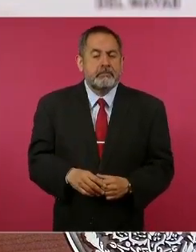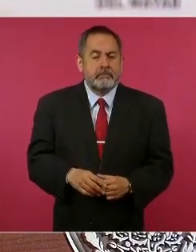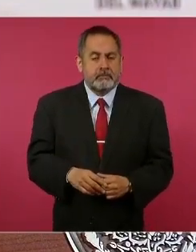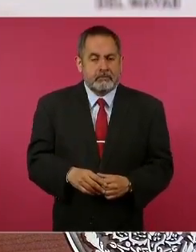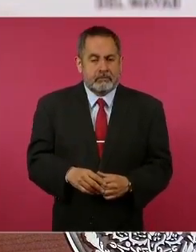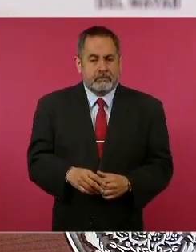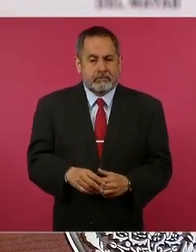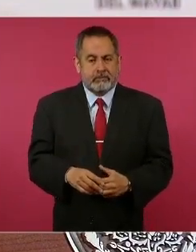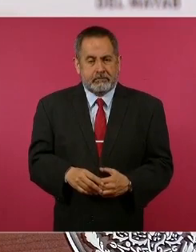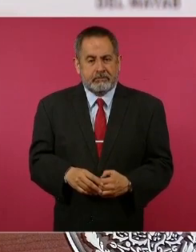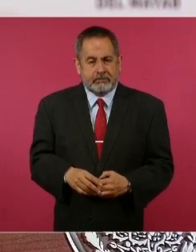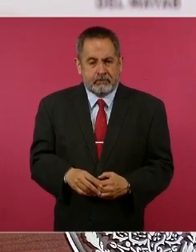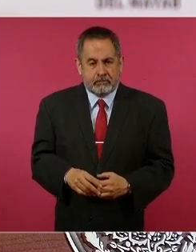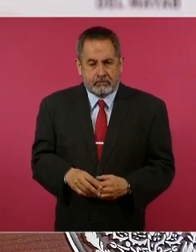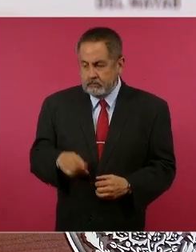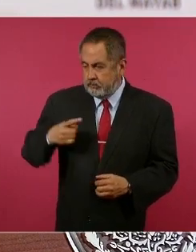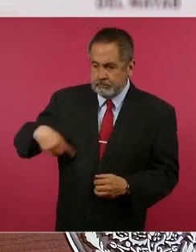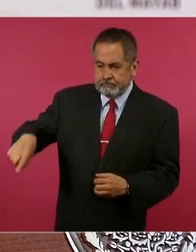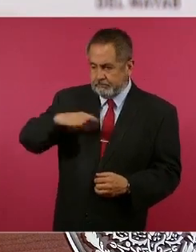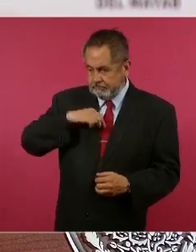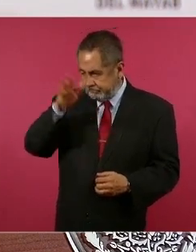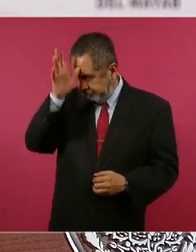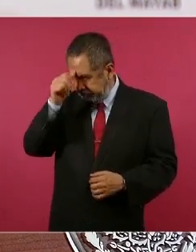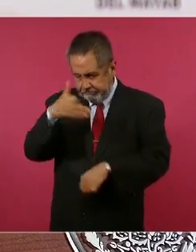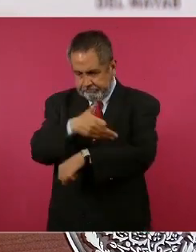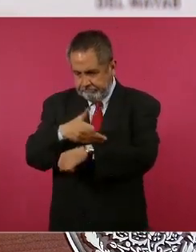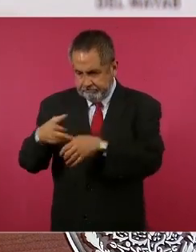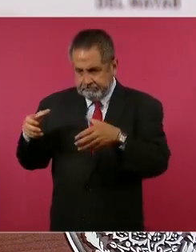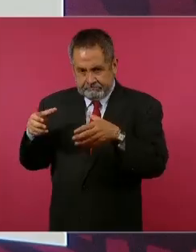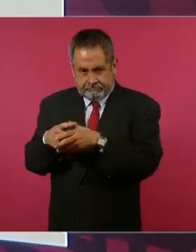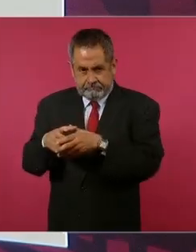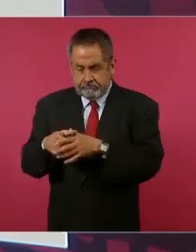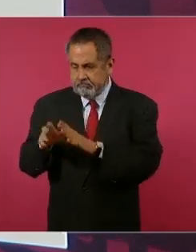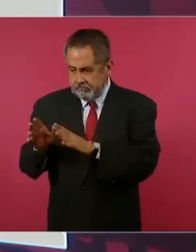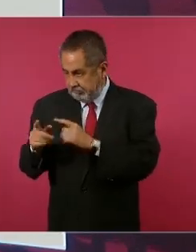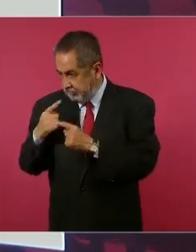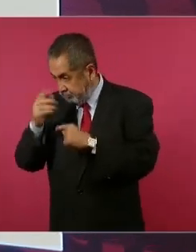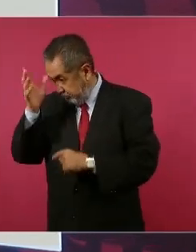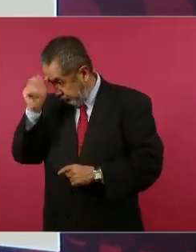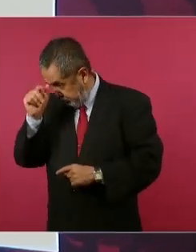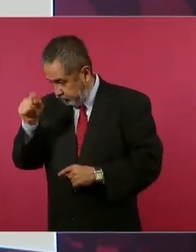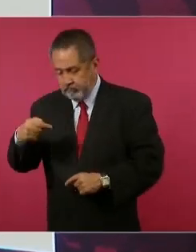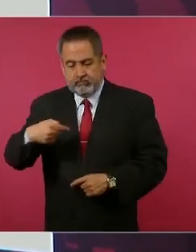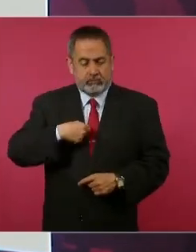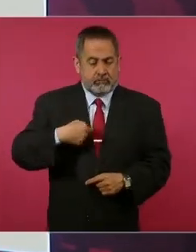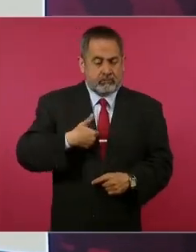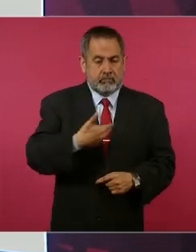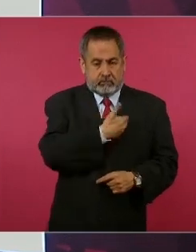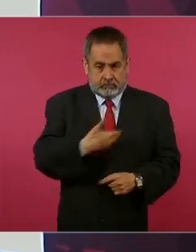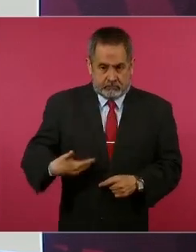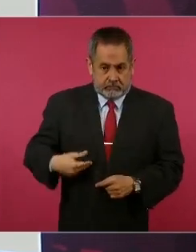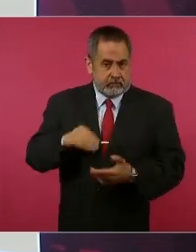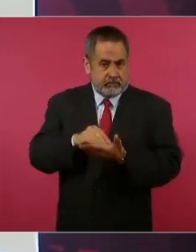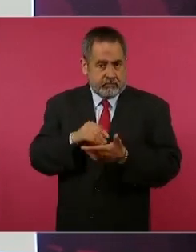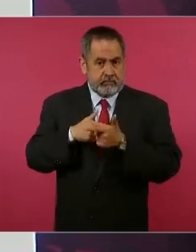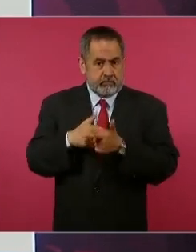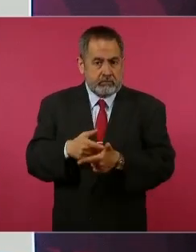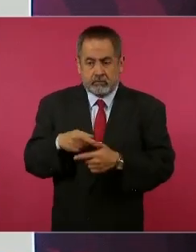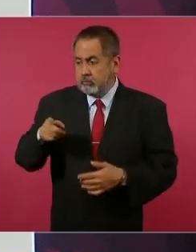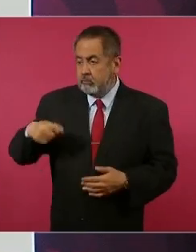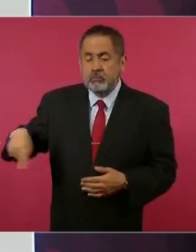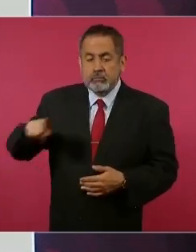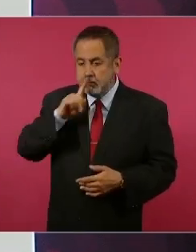los acuerdos que tenemos de familia, de que mientras yo estuviese en activo,